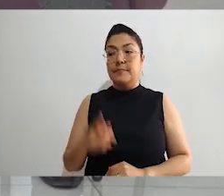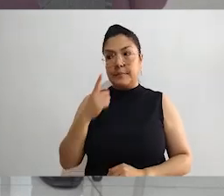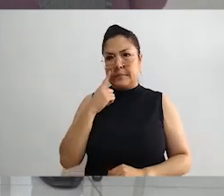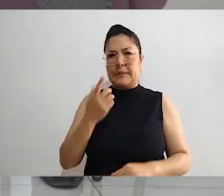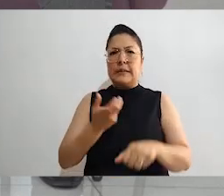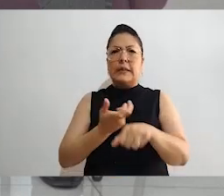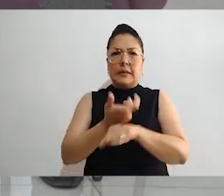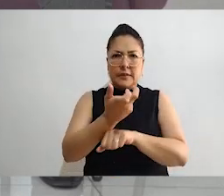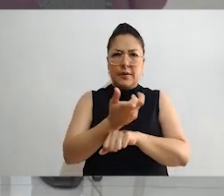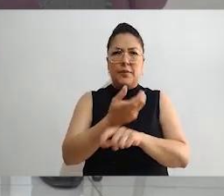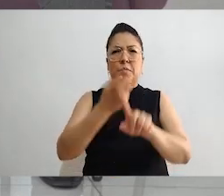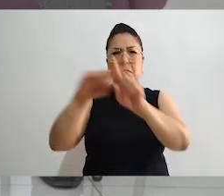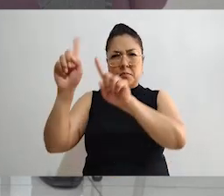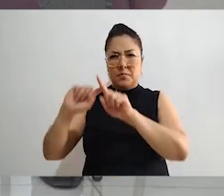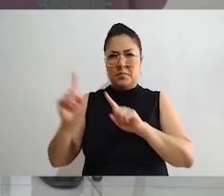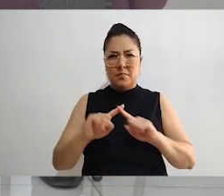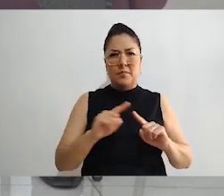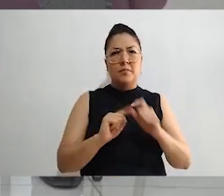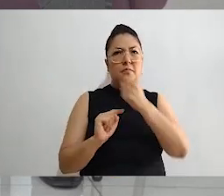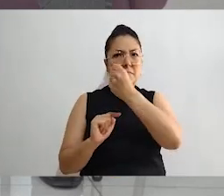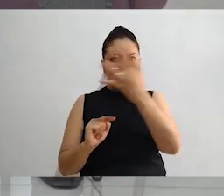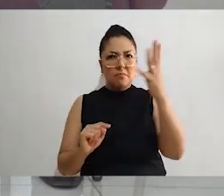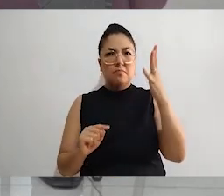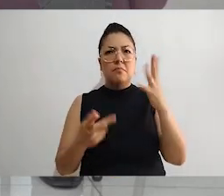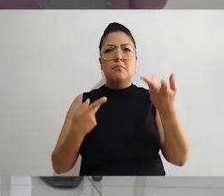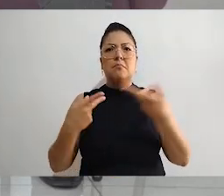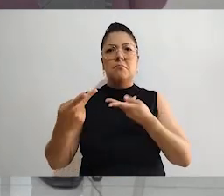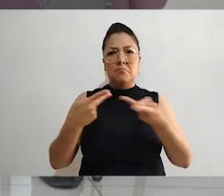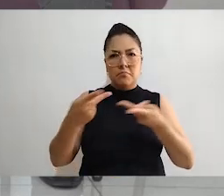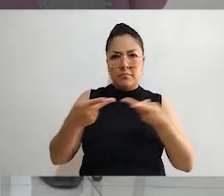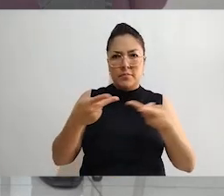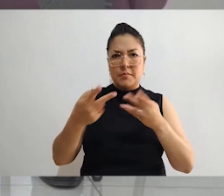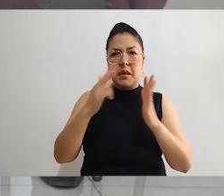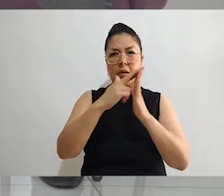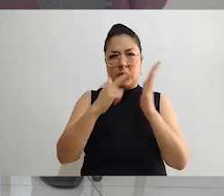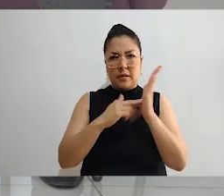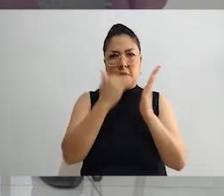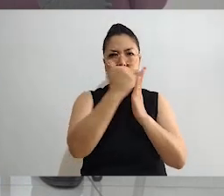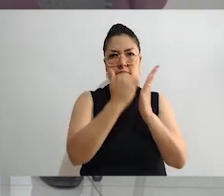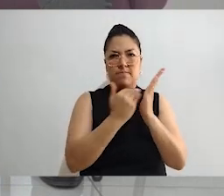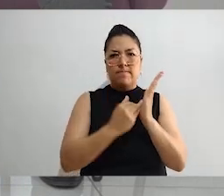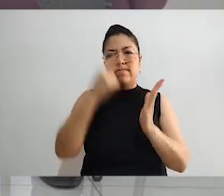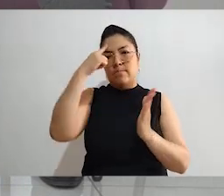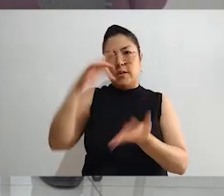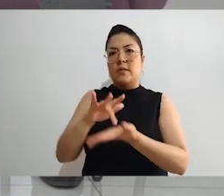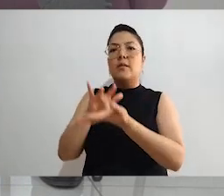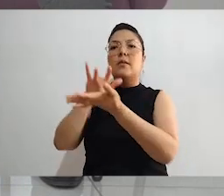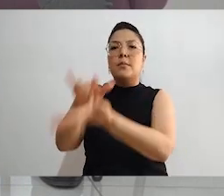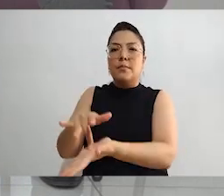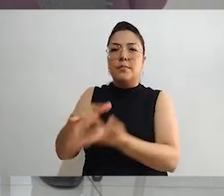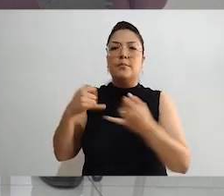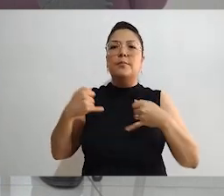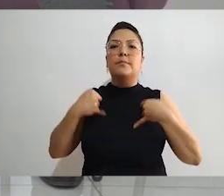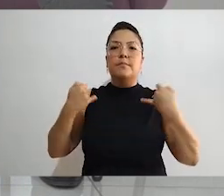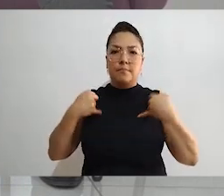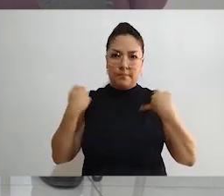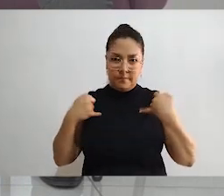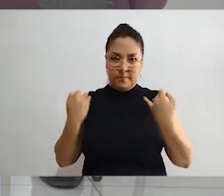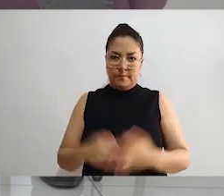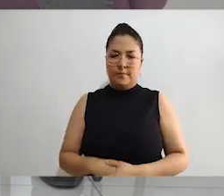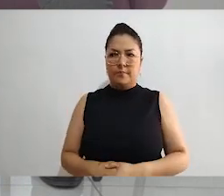han implementado acciones afirmativas en caso de jóvenes. ¿Crees que es importante que las juventudes sean incluidas